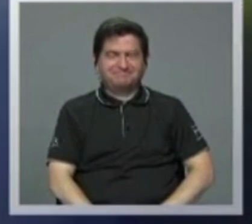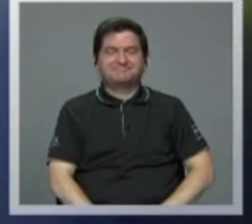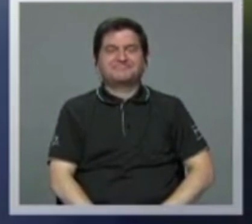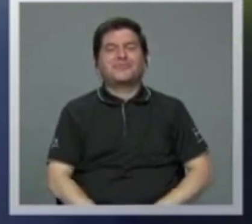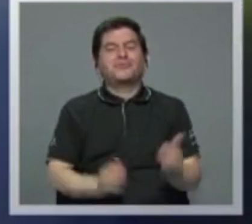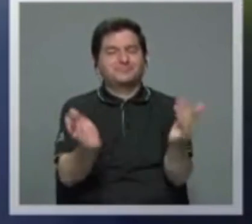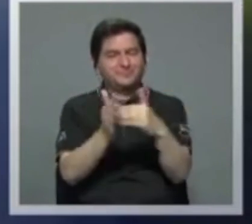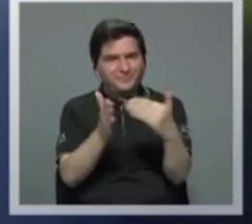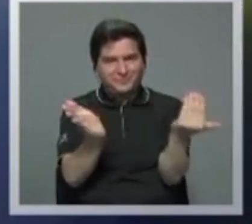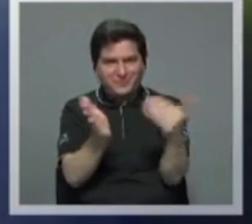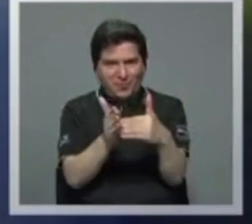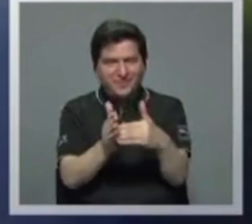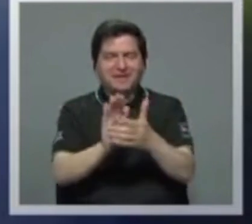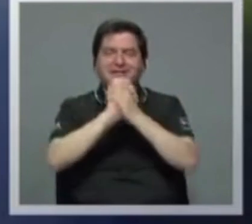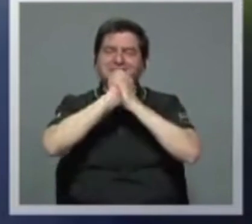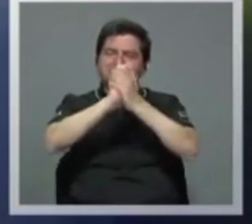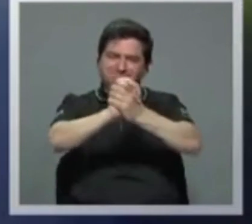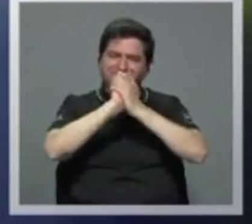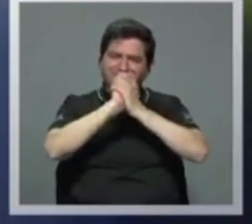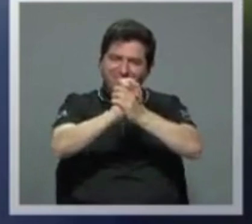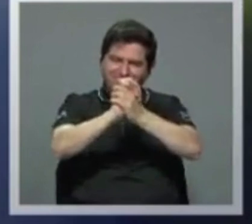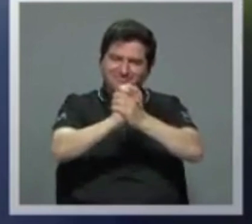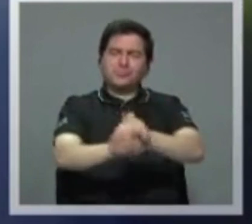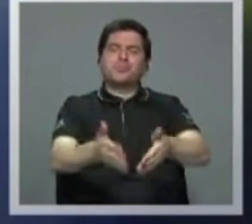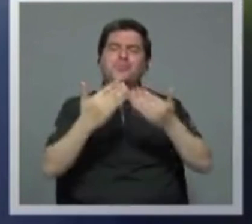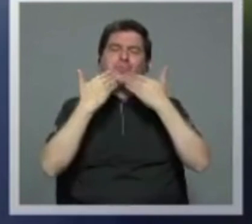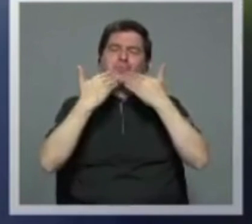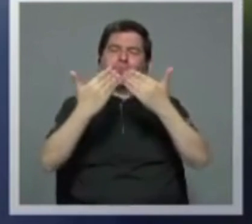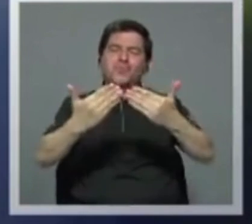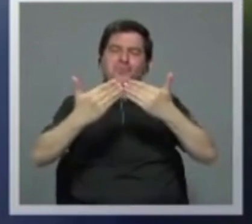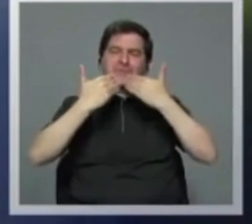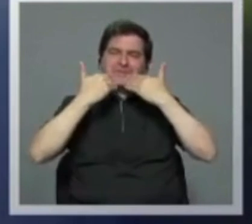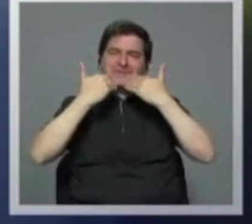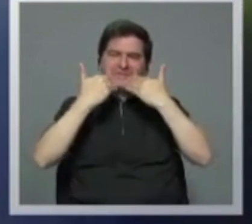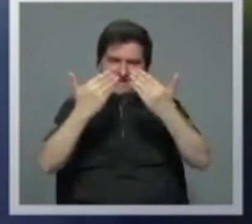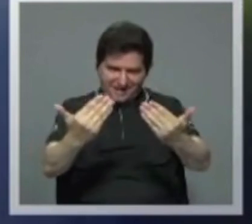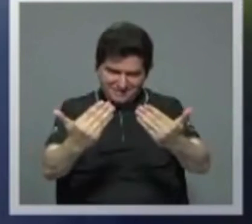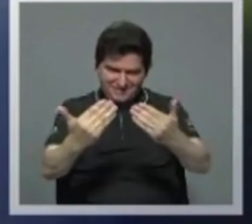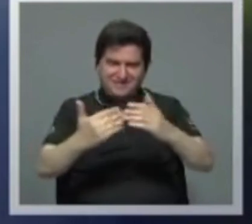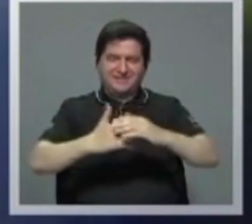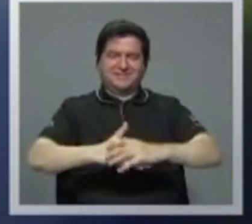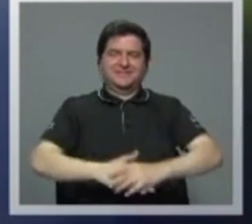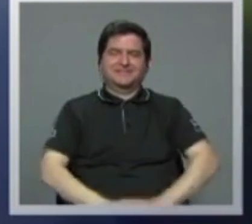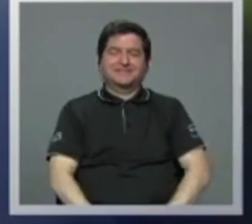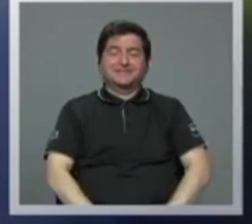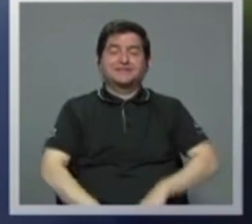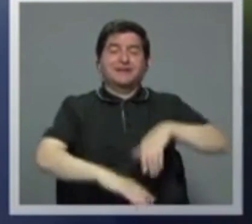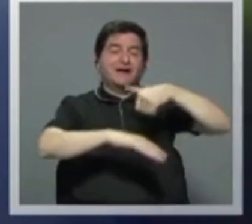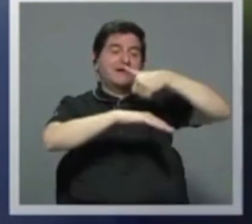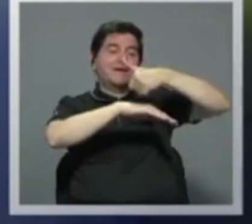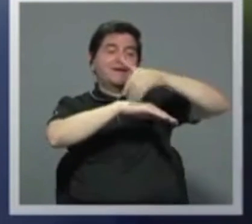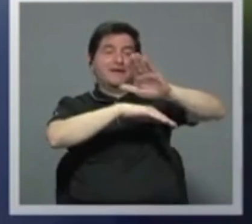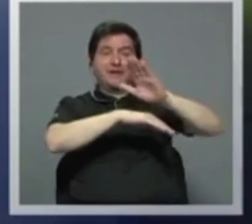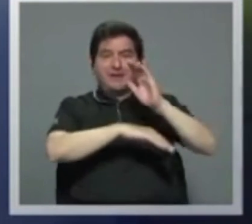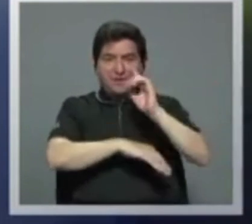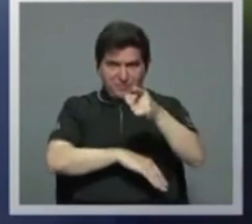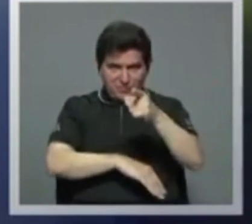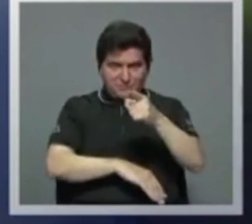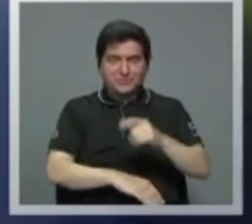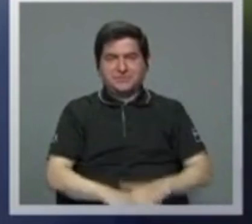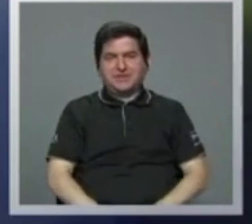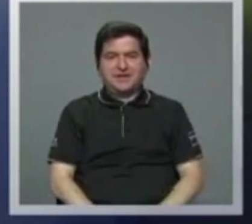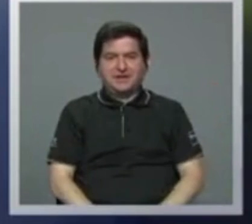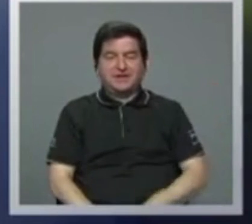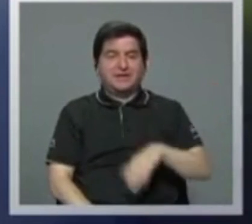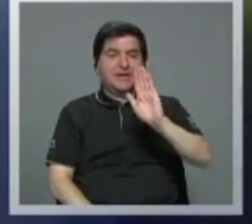De nuevo, felicitarlo, agradecerle y enviar en usted